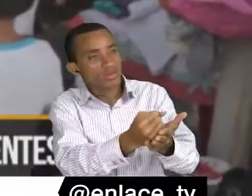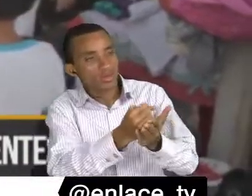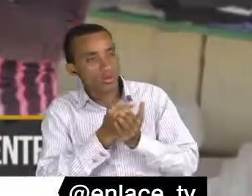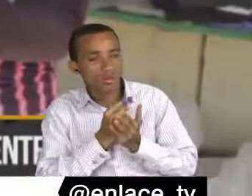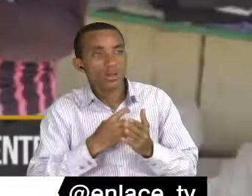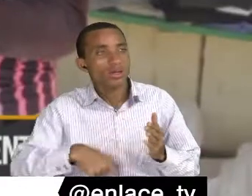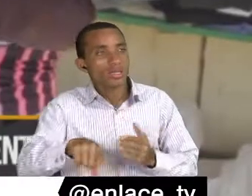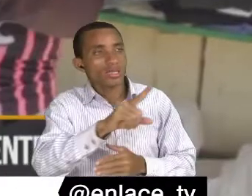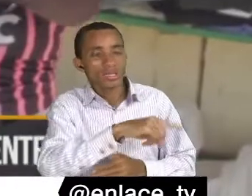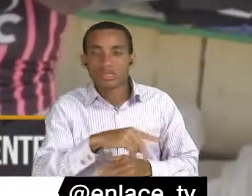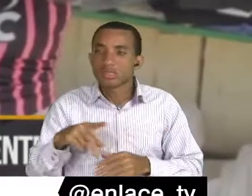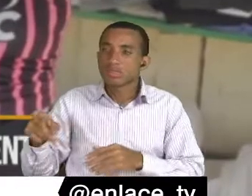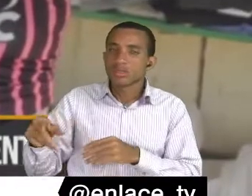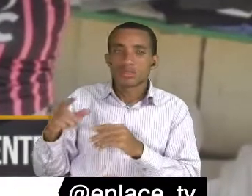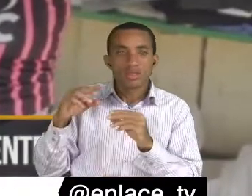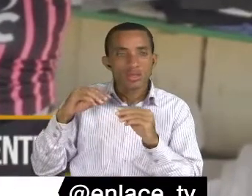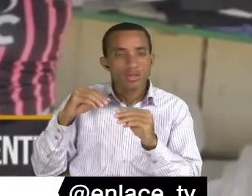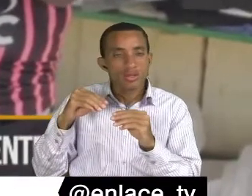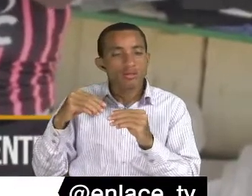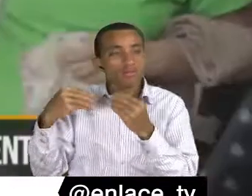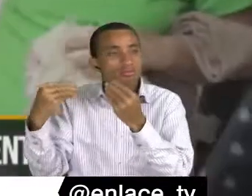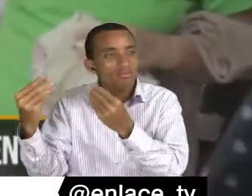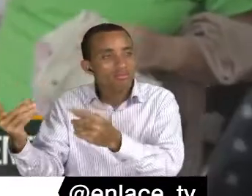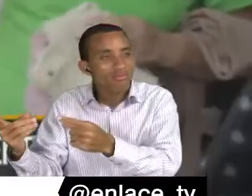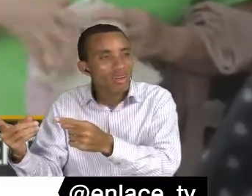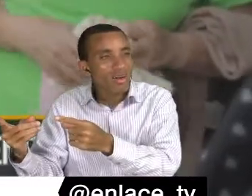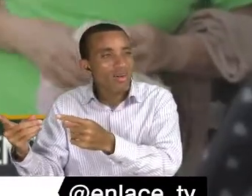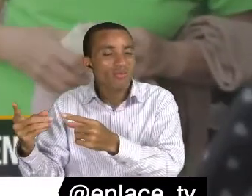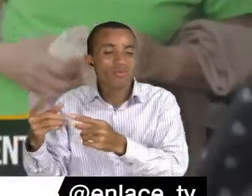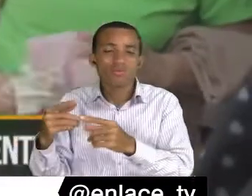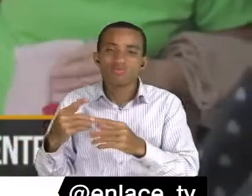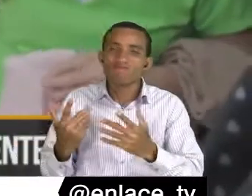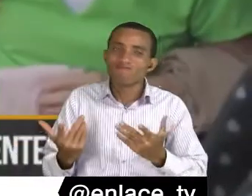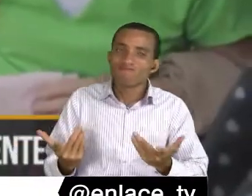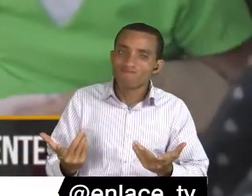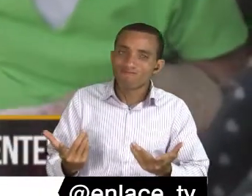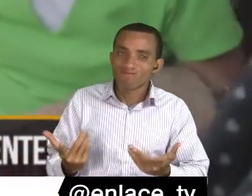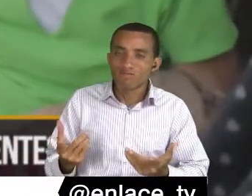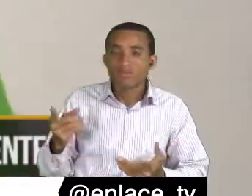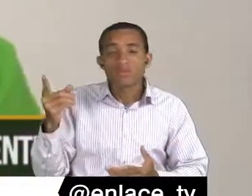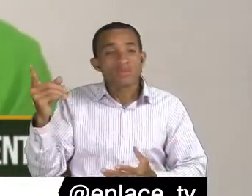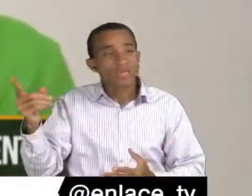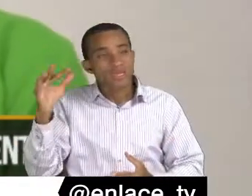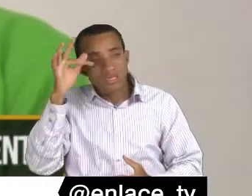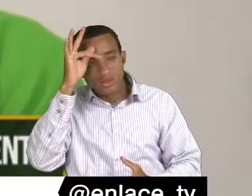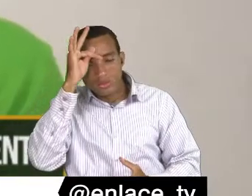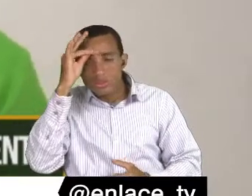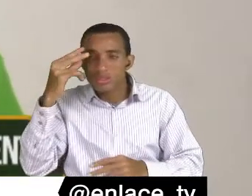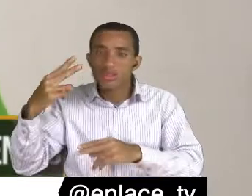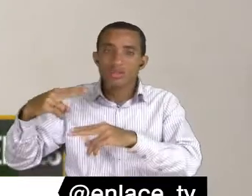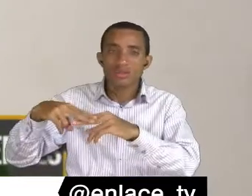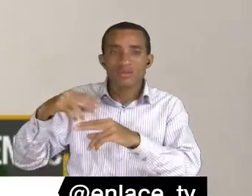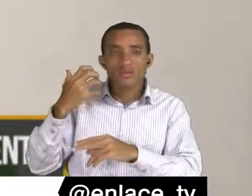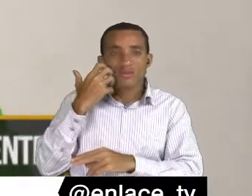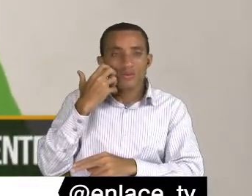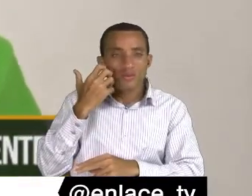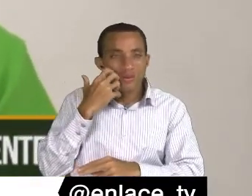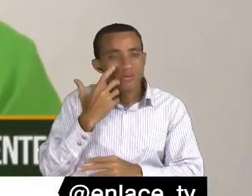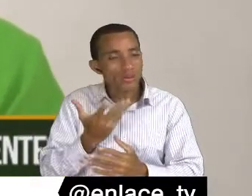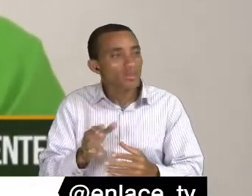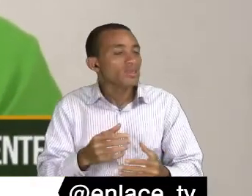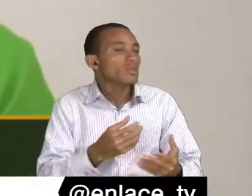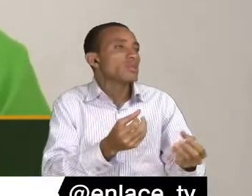escasos recursos que reciben atención en este centro asistencial. La nueva convocatoria es este 31 de marzo. Esta actividad se basa debido a la